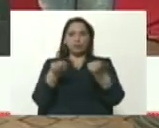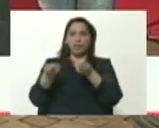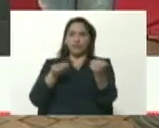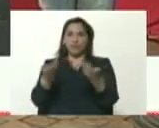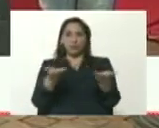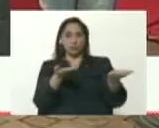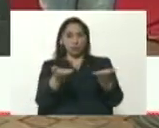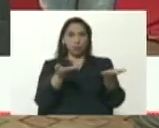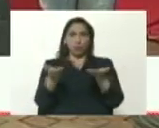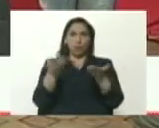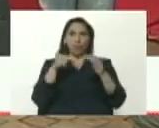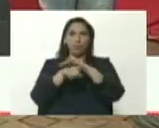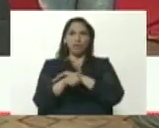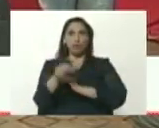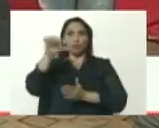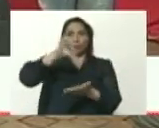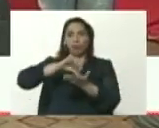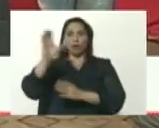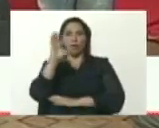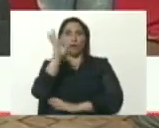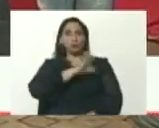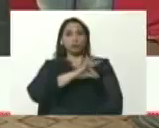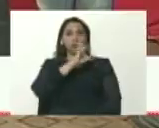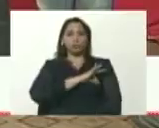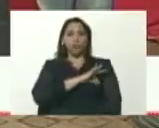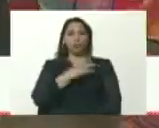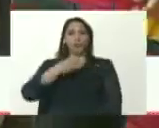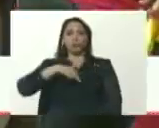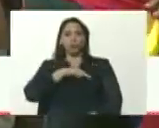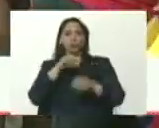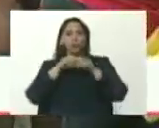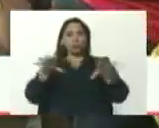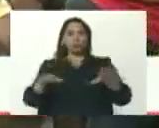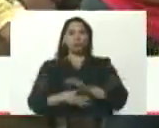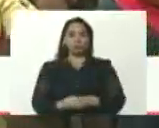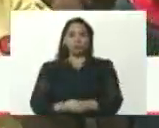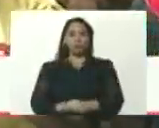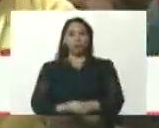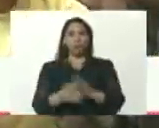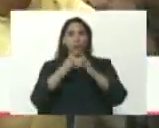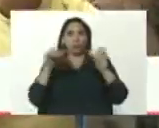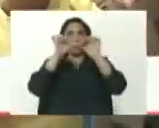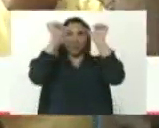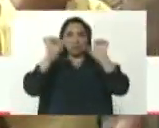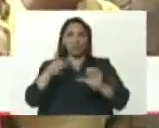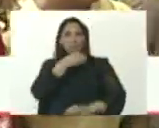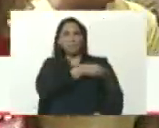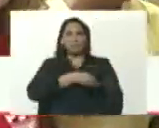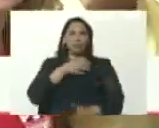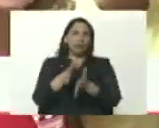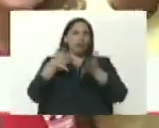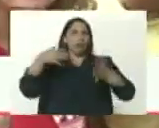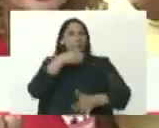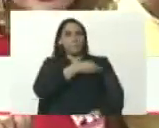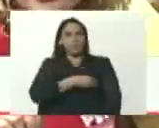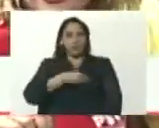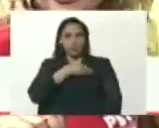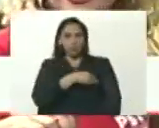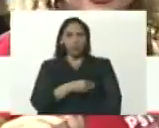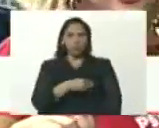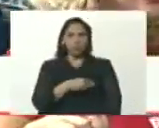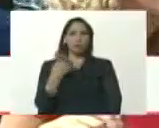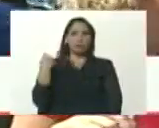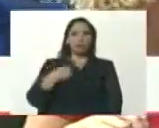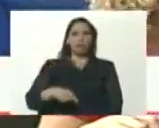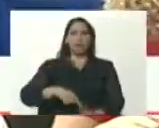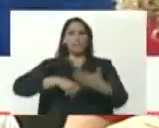ciudad de Caracas. Y en lo social estamos desplegados con todo el sistema de misiones y grandes misiones en lo que el